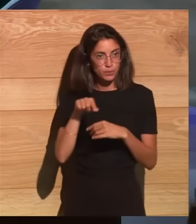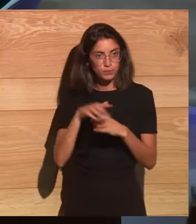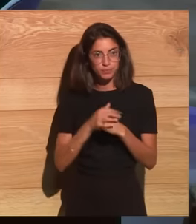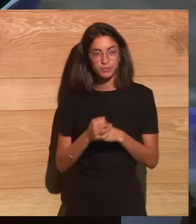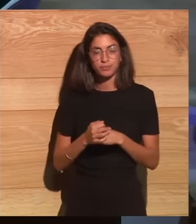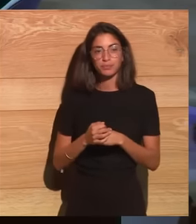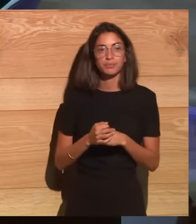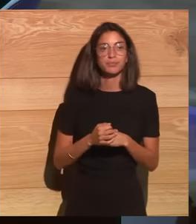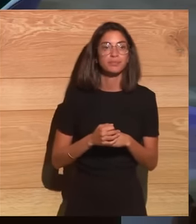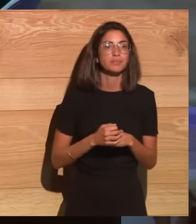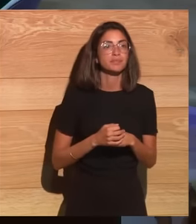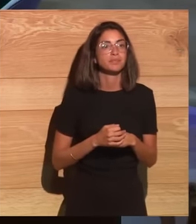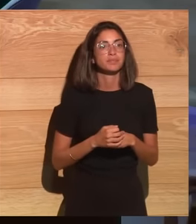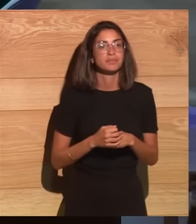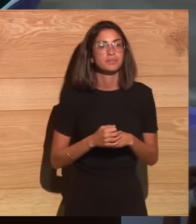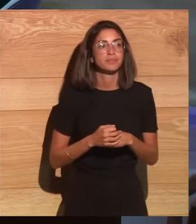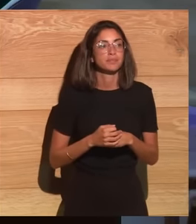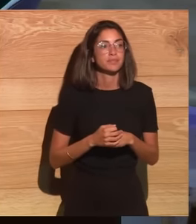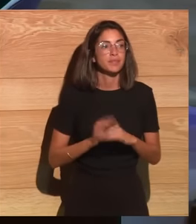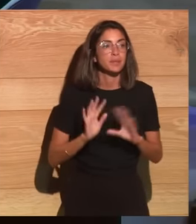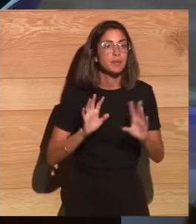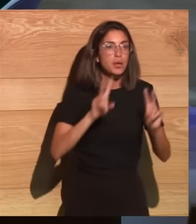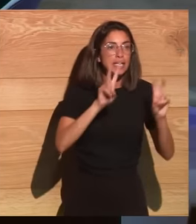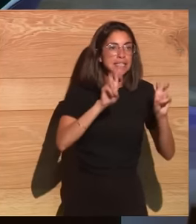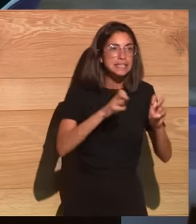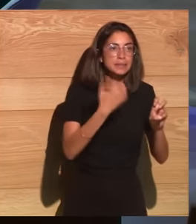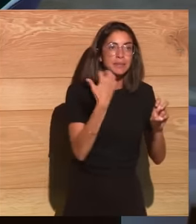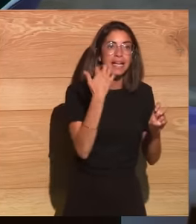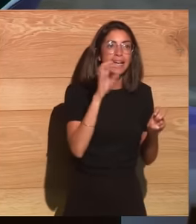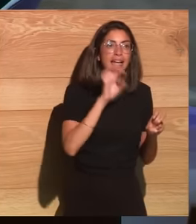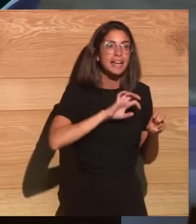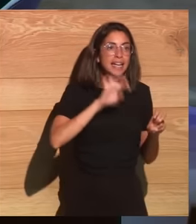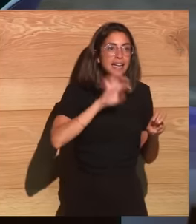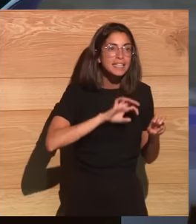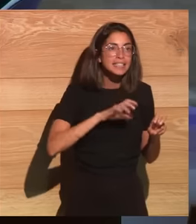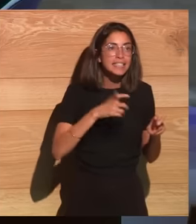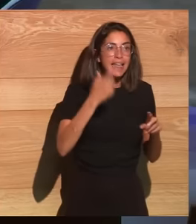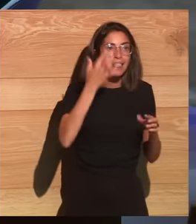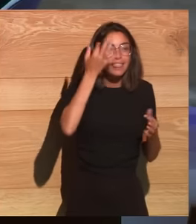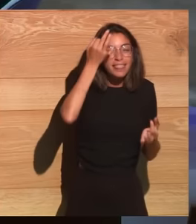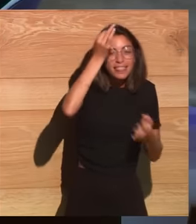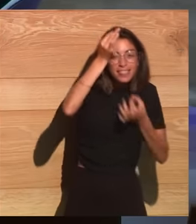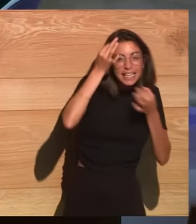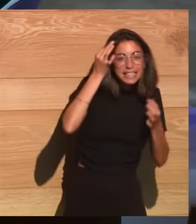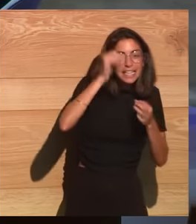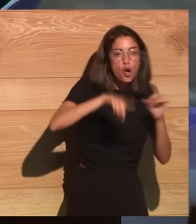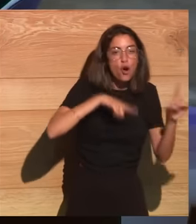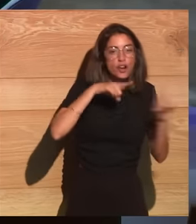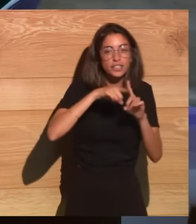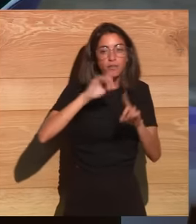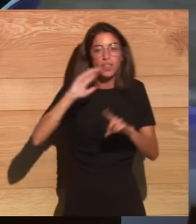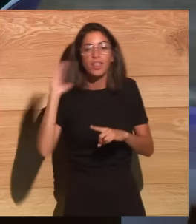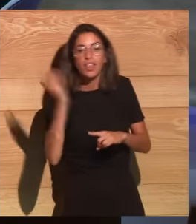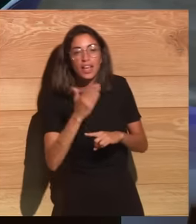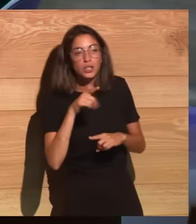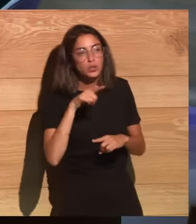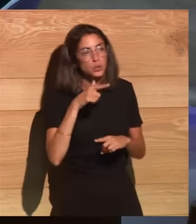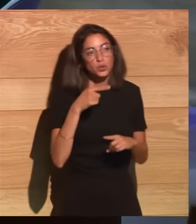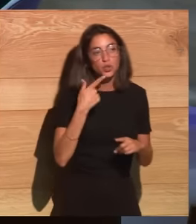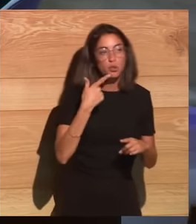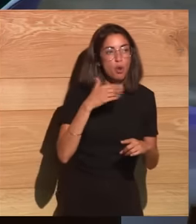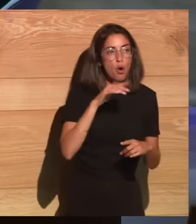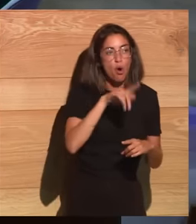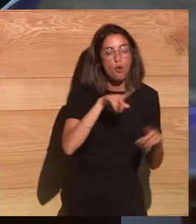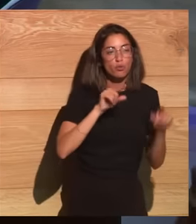Que en lugar de quedarte con lo bonito de la anécdota, has ido al detalle para hacer daño. Eres el pangolín de la